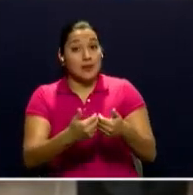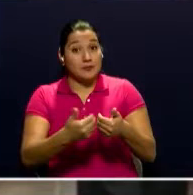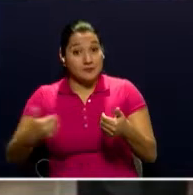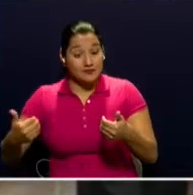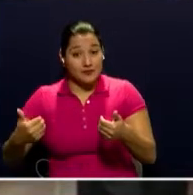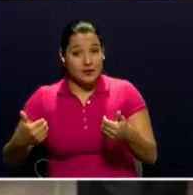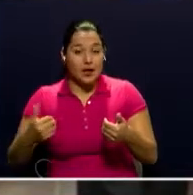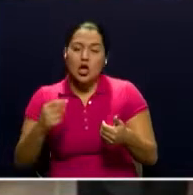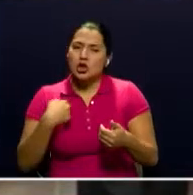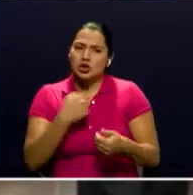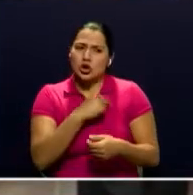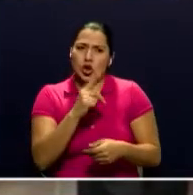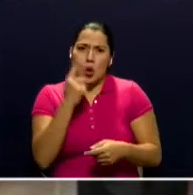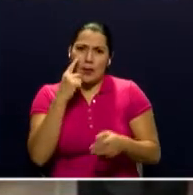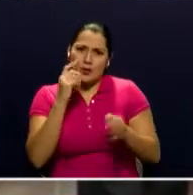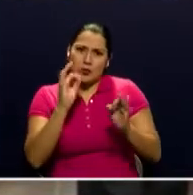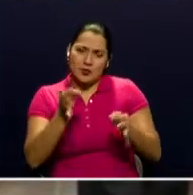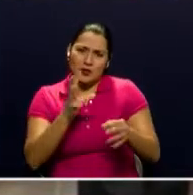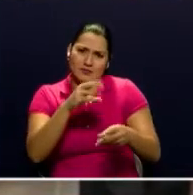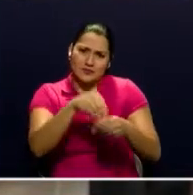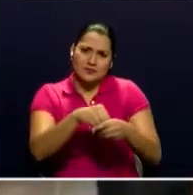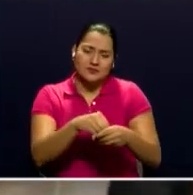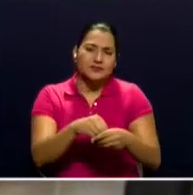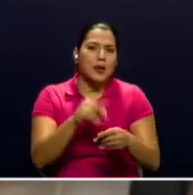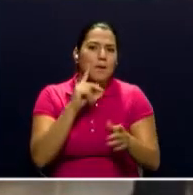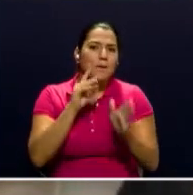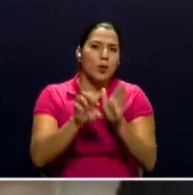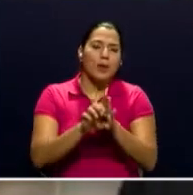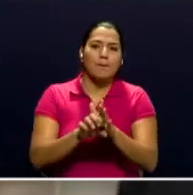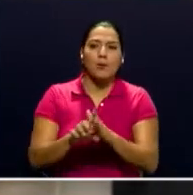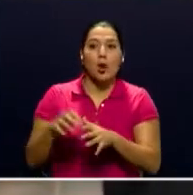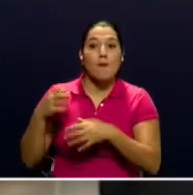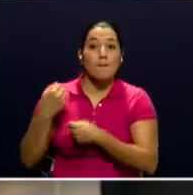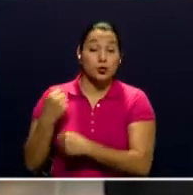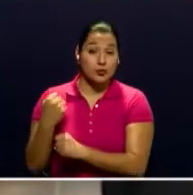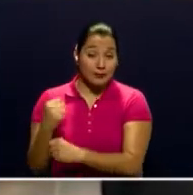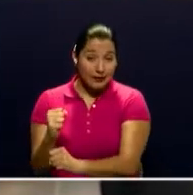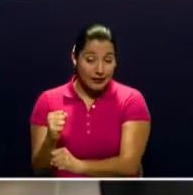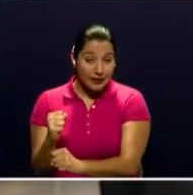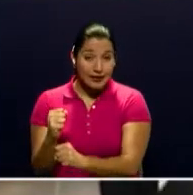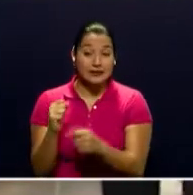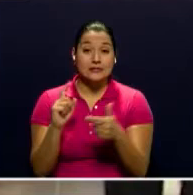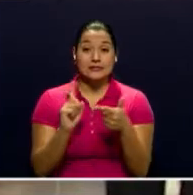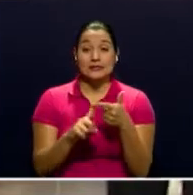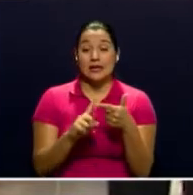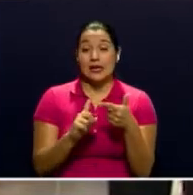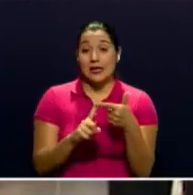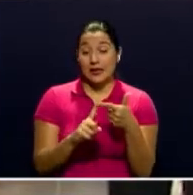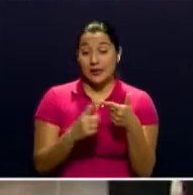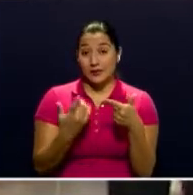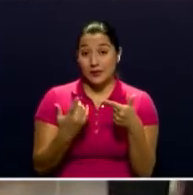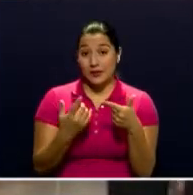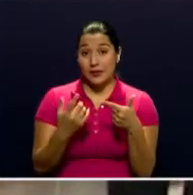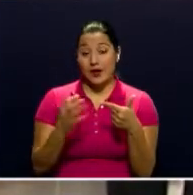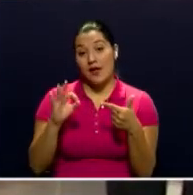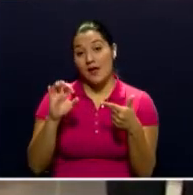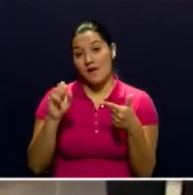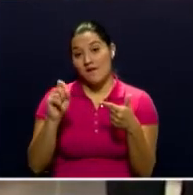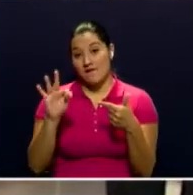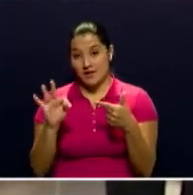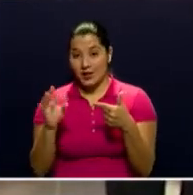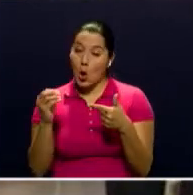esté incluido dentro de ese proyecto lo que son el régimen municipal, lo que es el FES, el